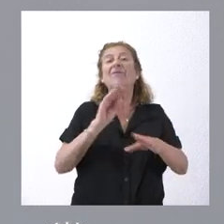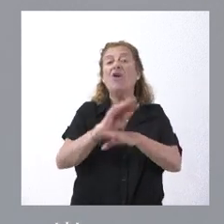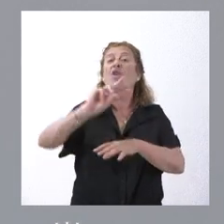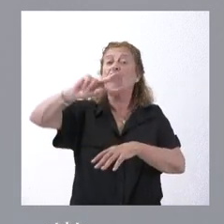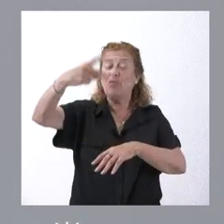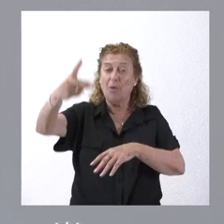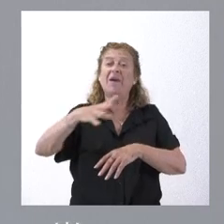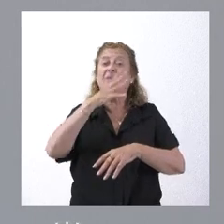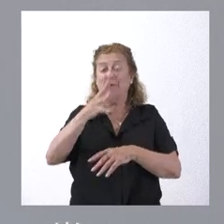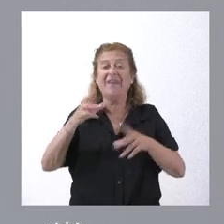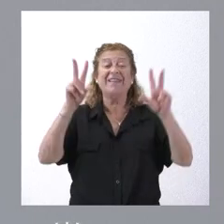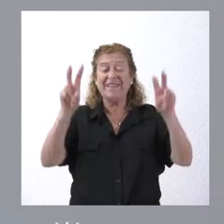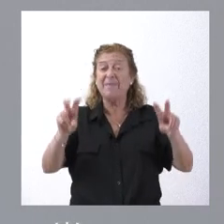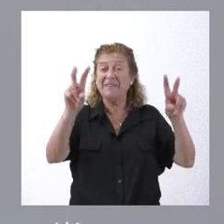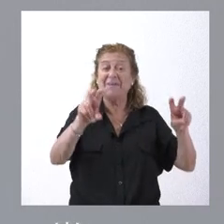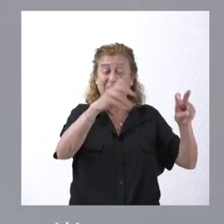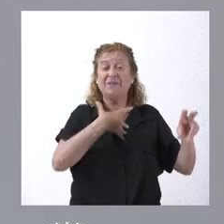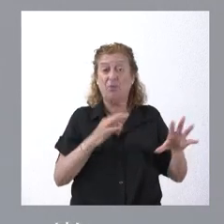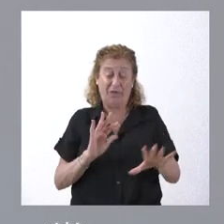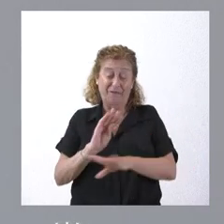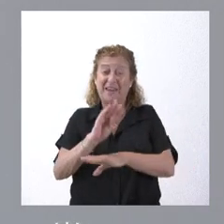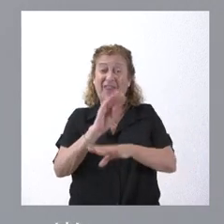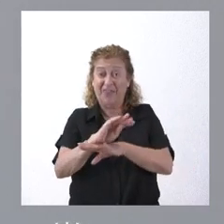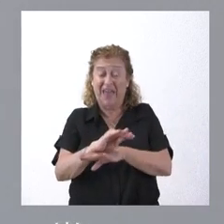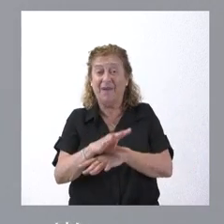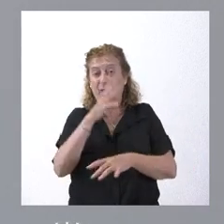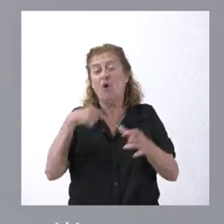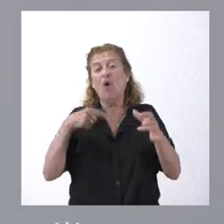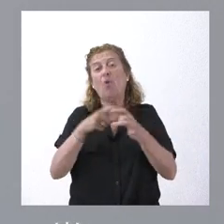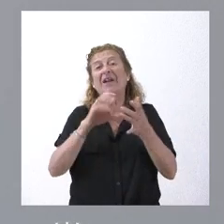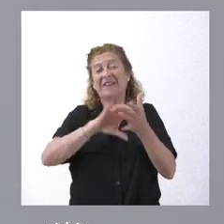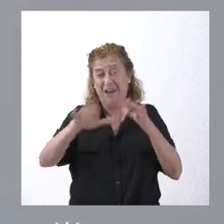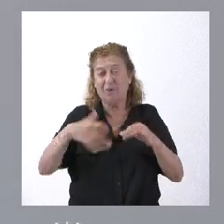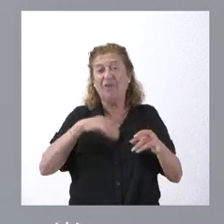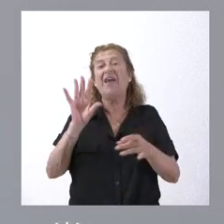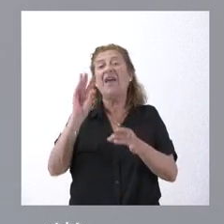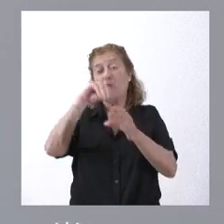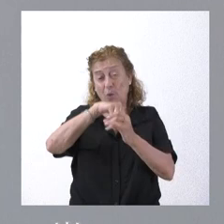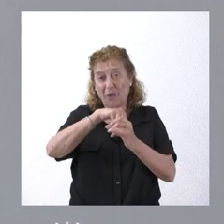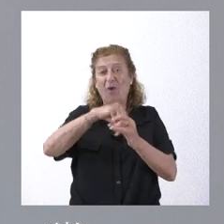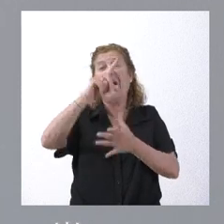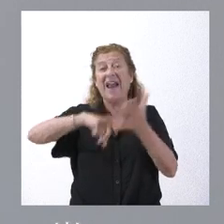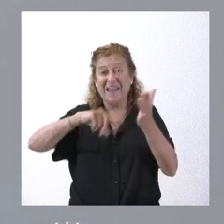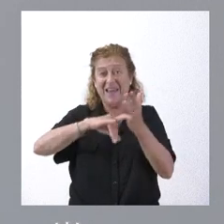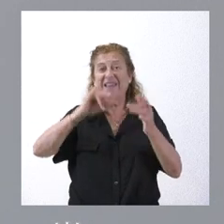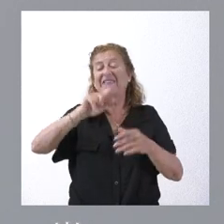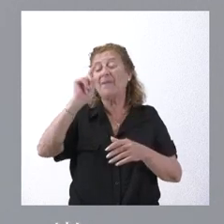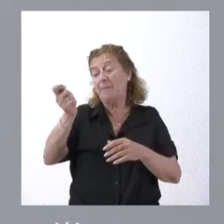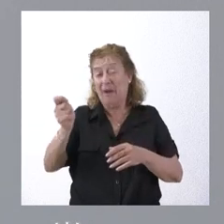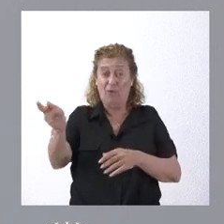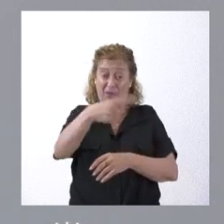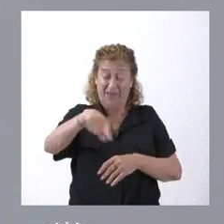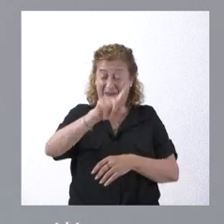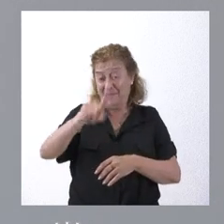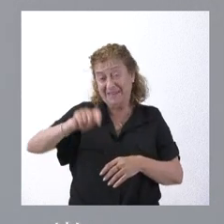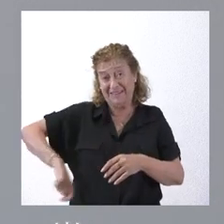el rango de cuestiones que se pueden financiar con la subvención que otorga la Junta de Castilla y León, incluyendo tanto el alquiler como el pago de esas retribuciones, y